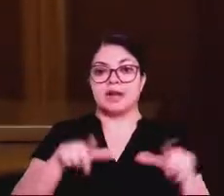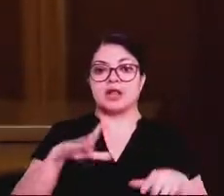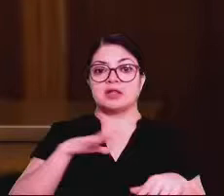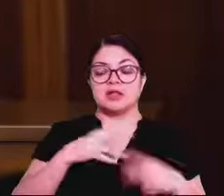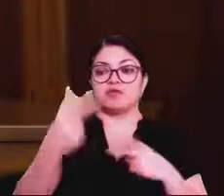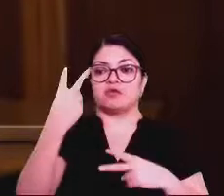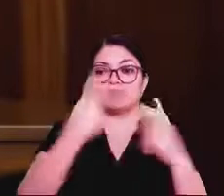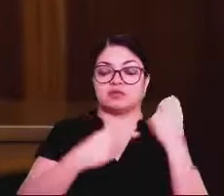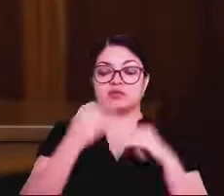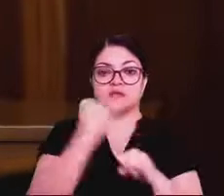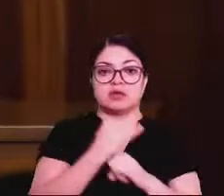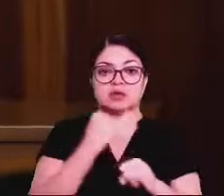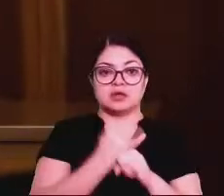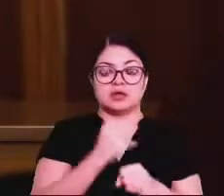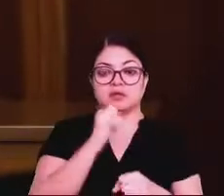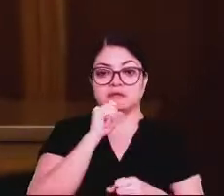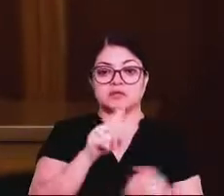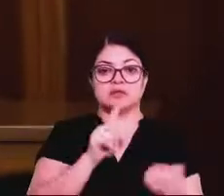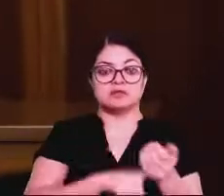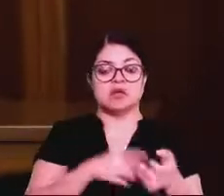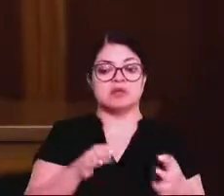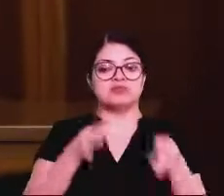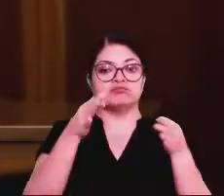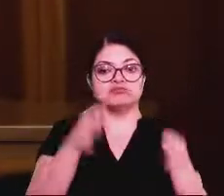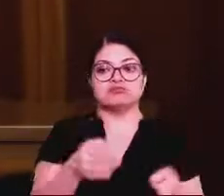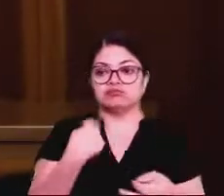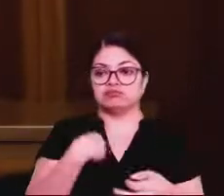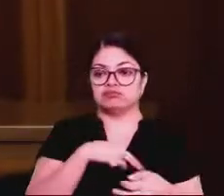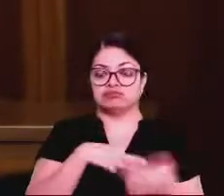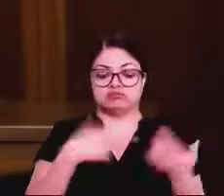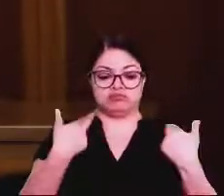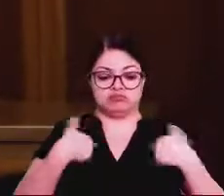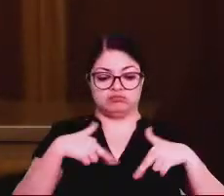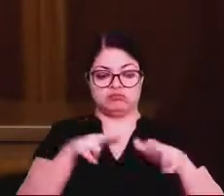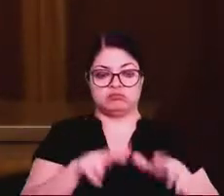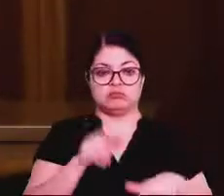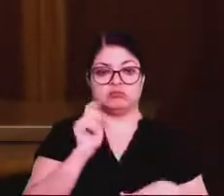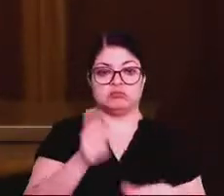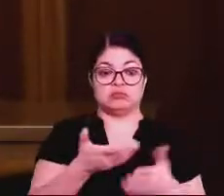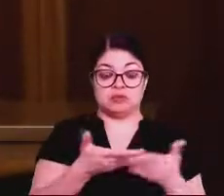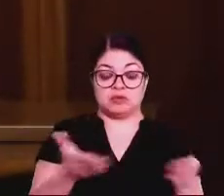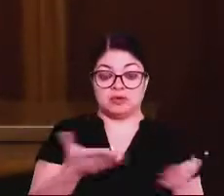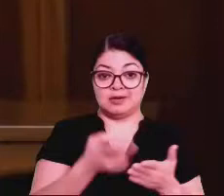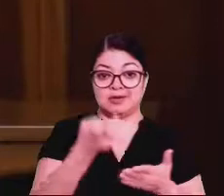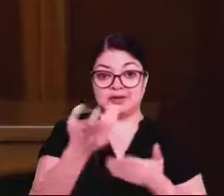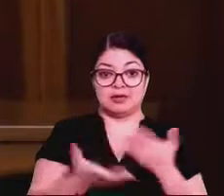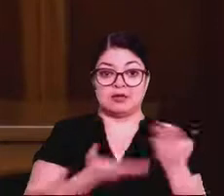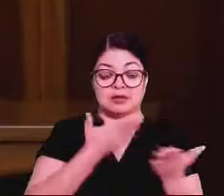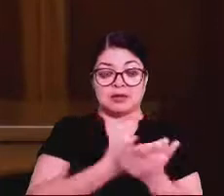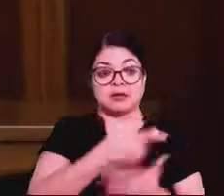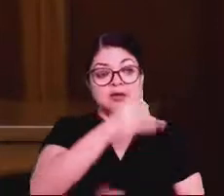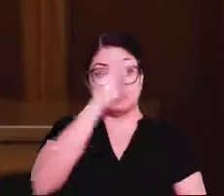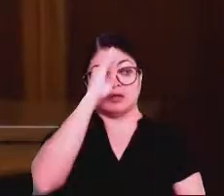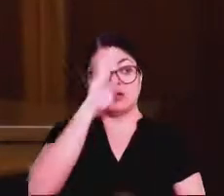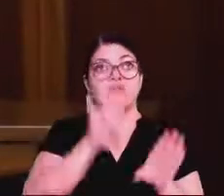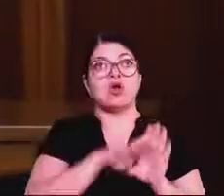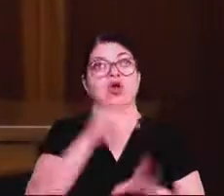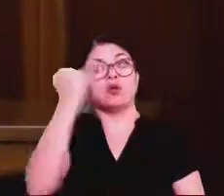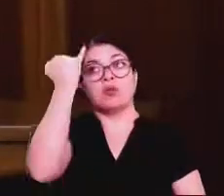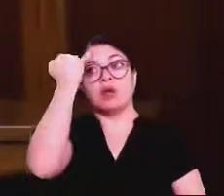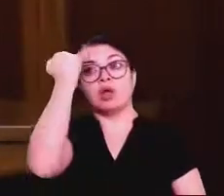digitales y a quienes dignamente representamos. La presente iniciativa no es ninguna